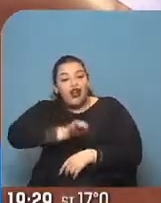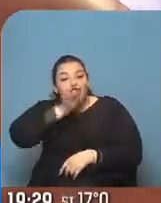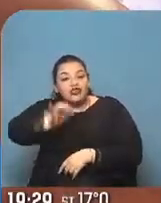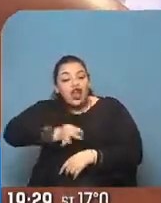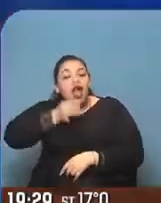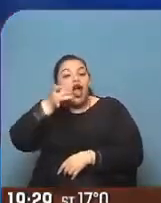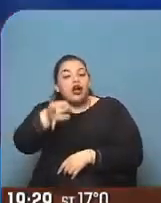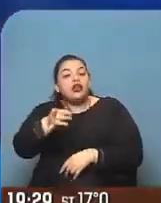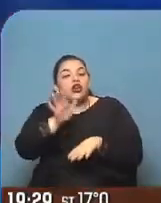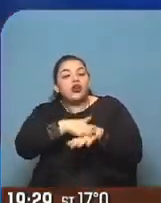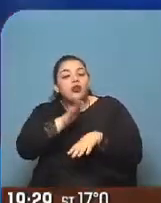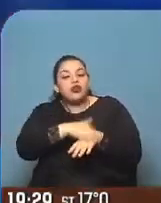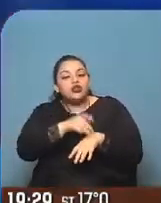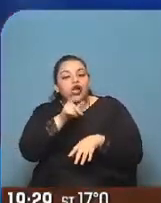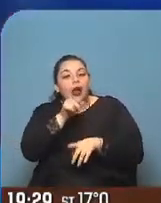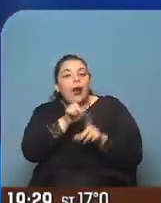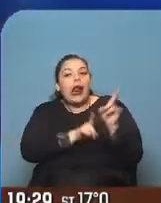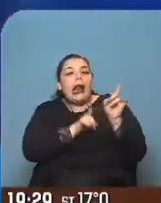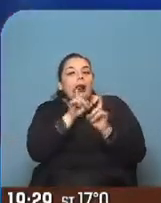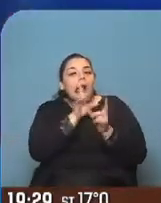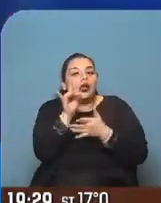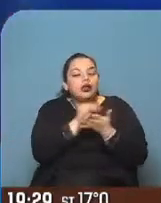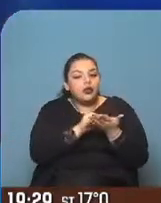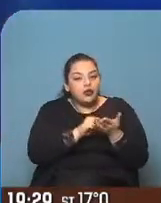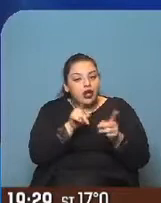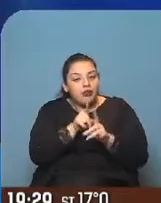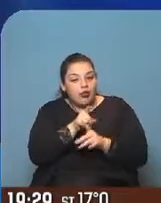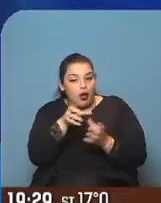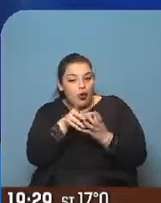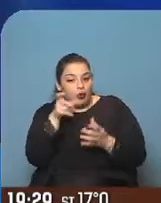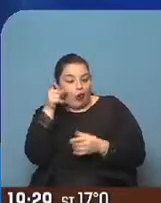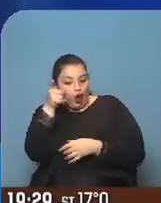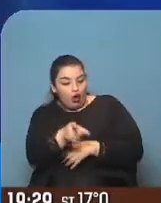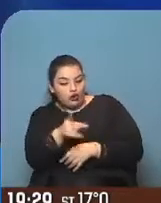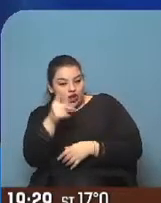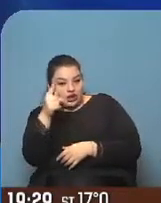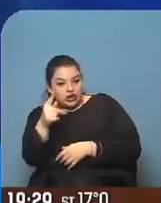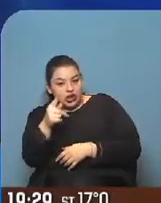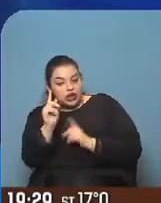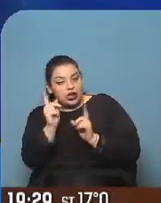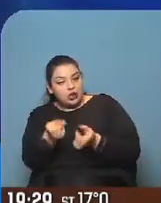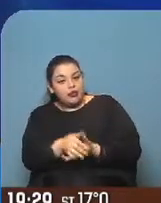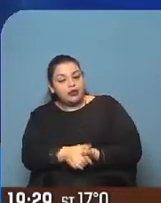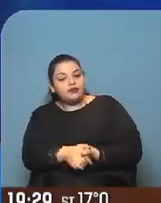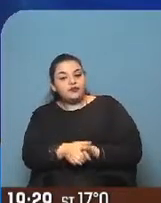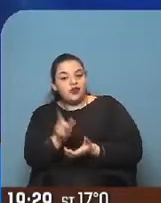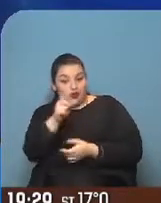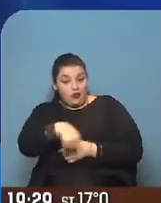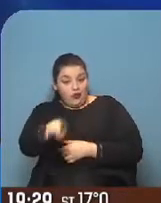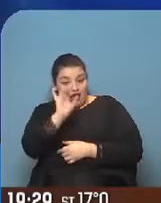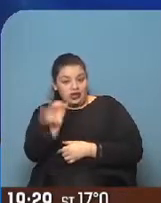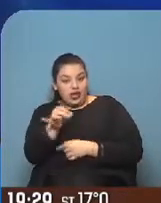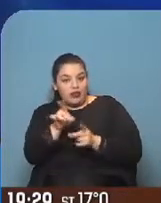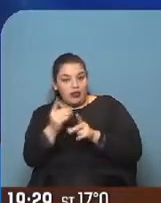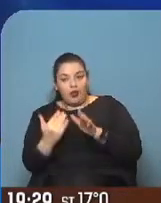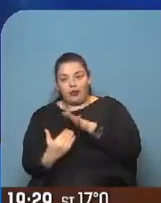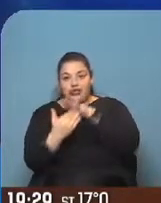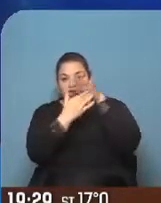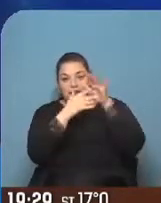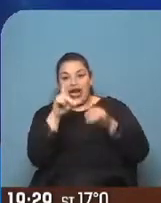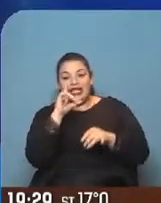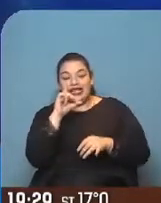hacían unos pocos valientes diputados de la oposición que por supuesto como todos saben se destacaba elisa carrió y